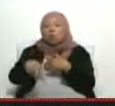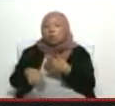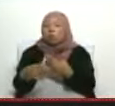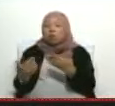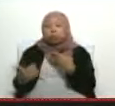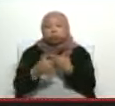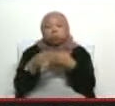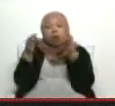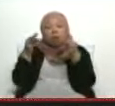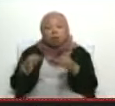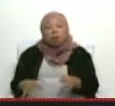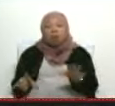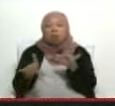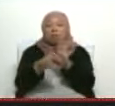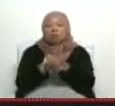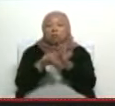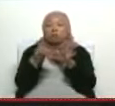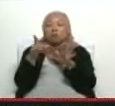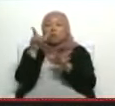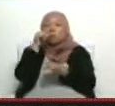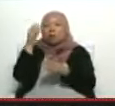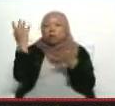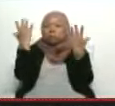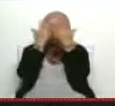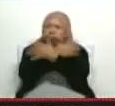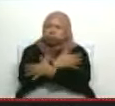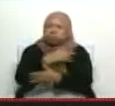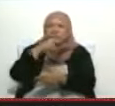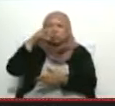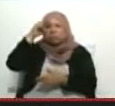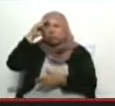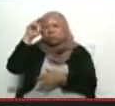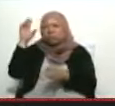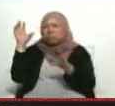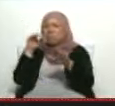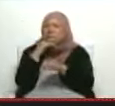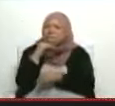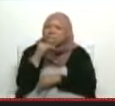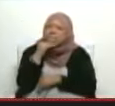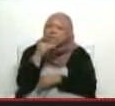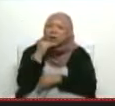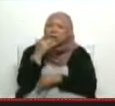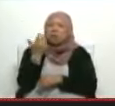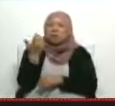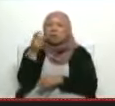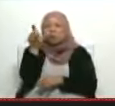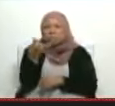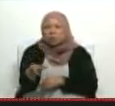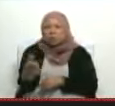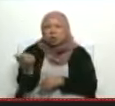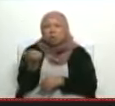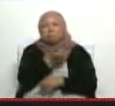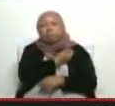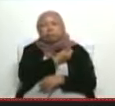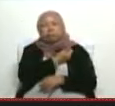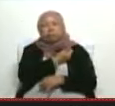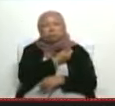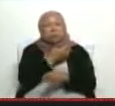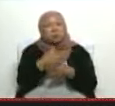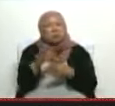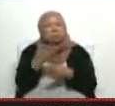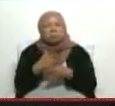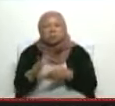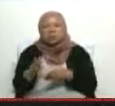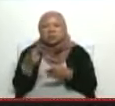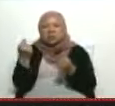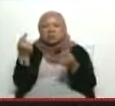sujetos cuyas mentes oscuras es literalmente matar al inocente, para ellos